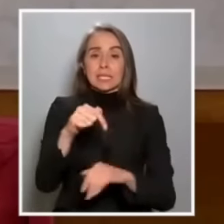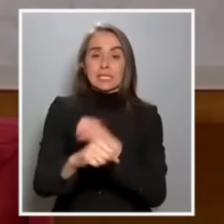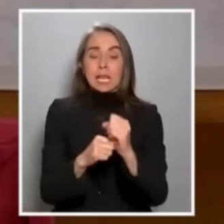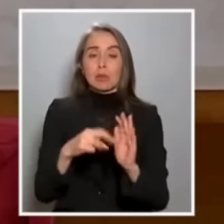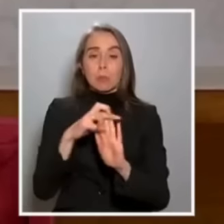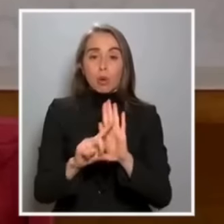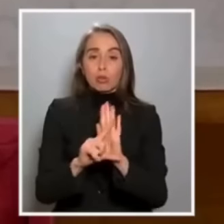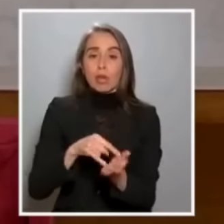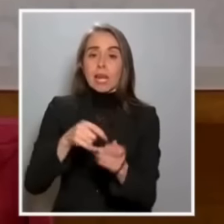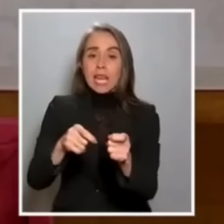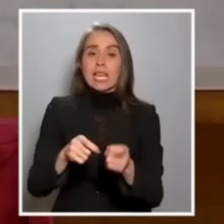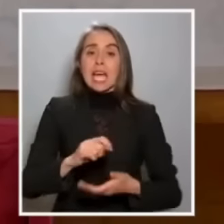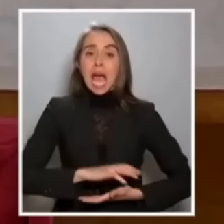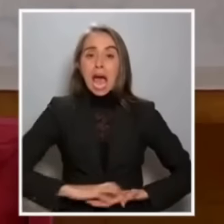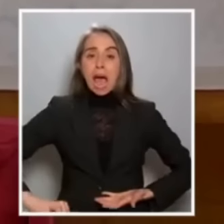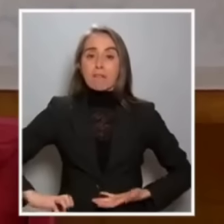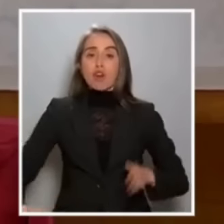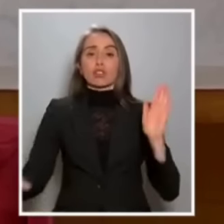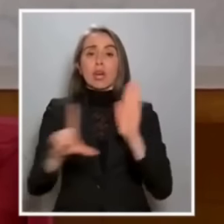un proyecto de ley de aborto legal